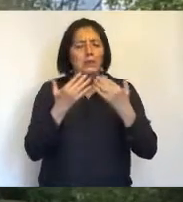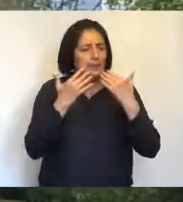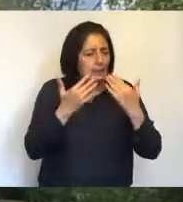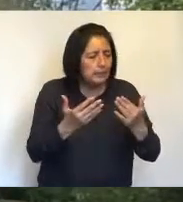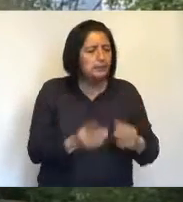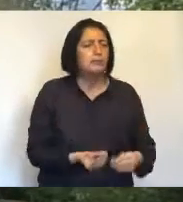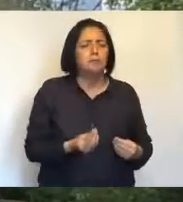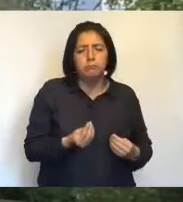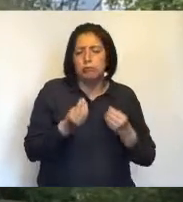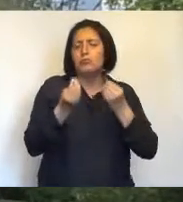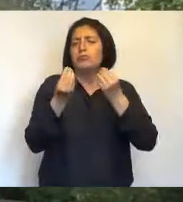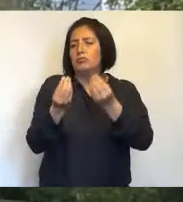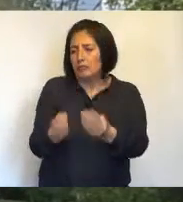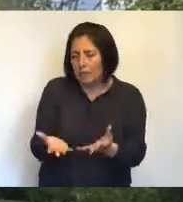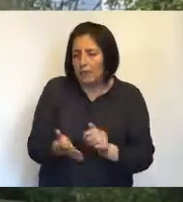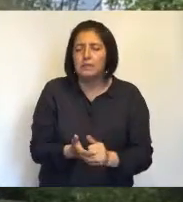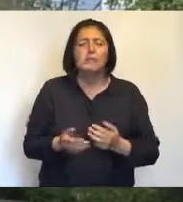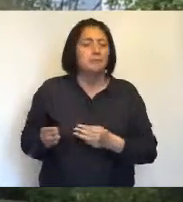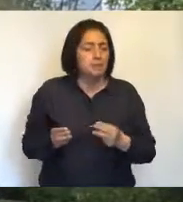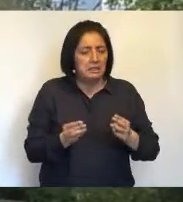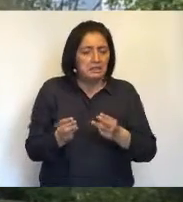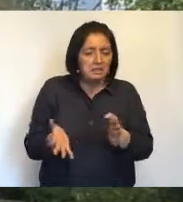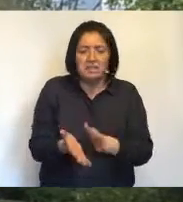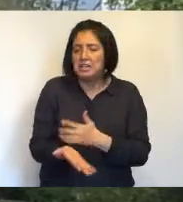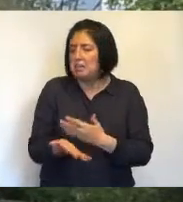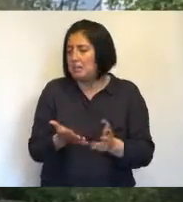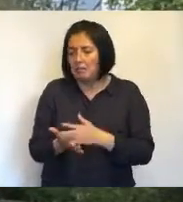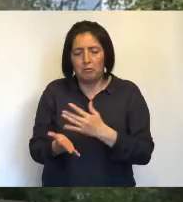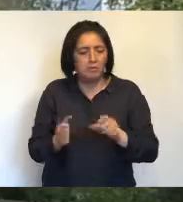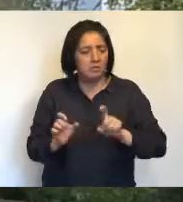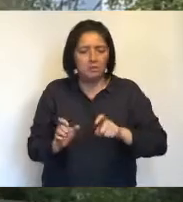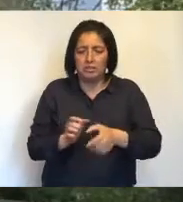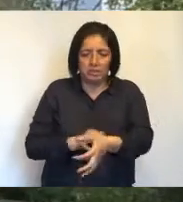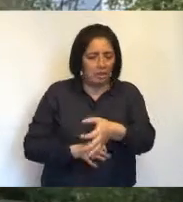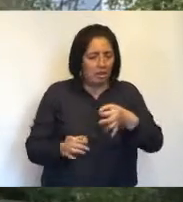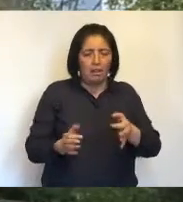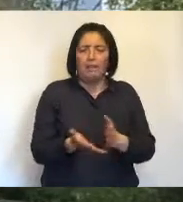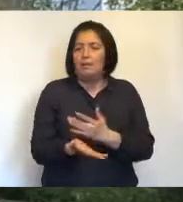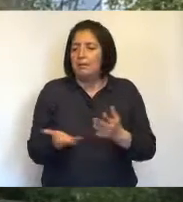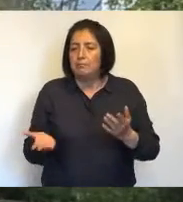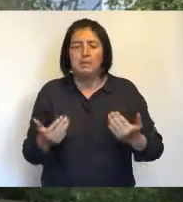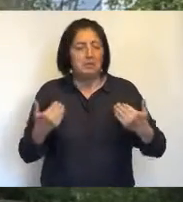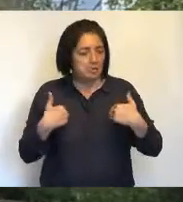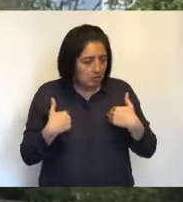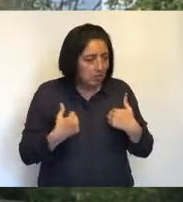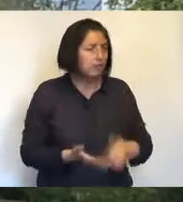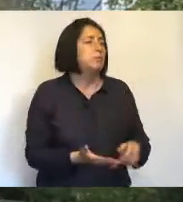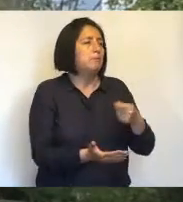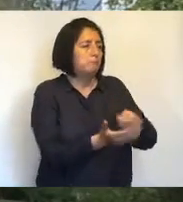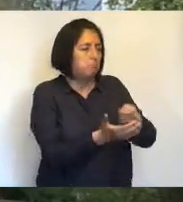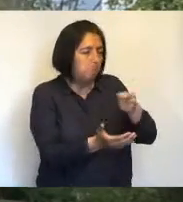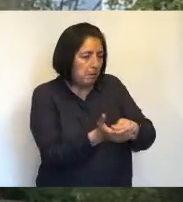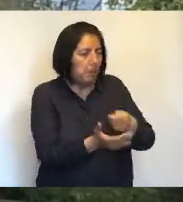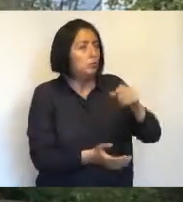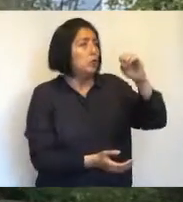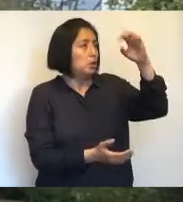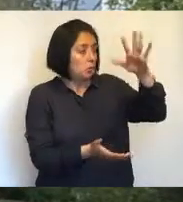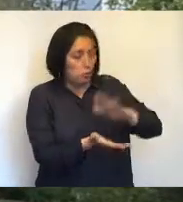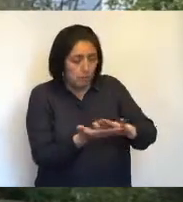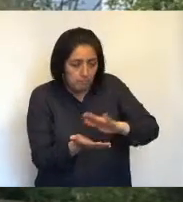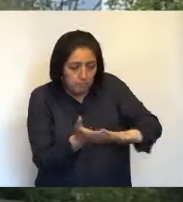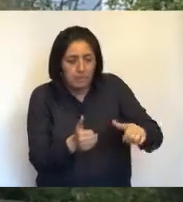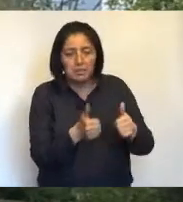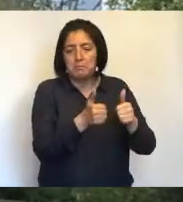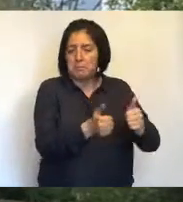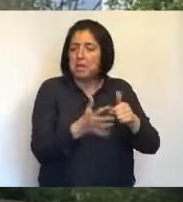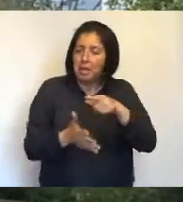por aportar de manera desinteresada para tener los arbitrios al día, el impuesto